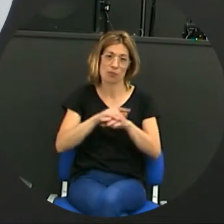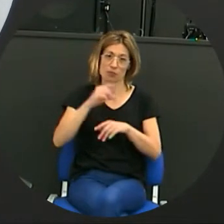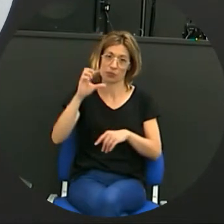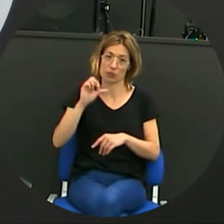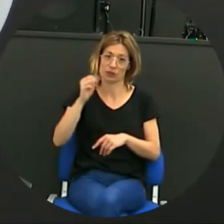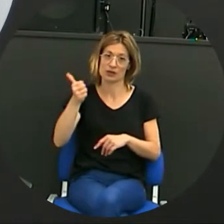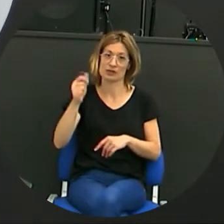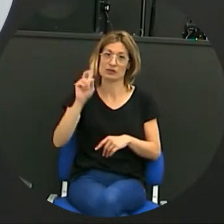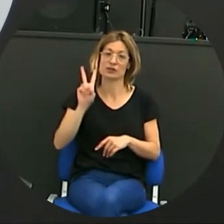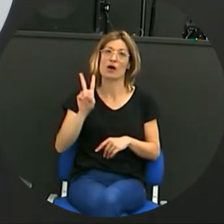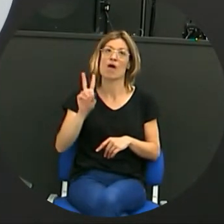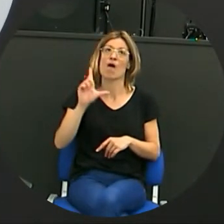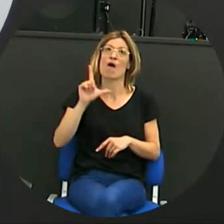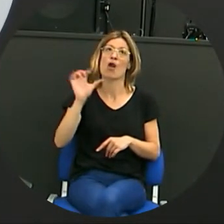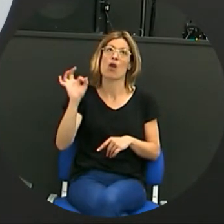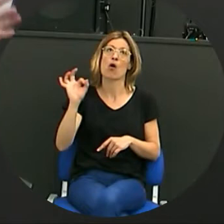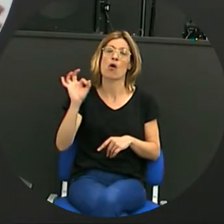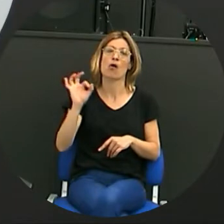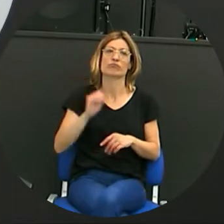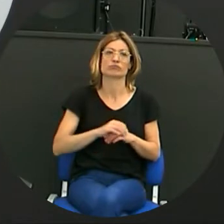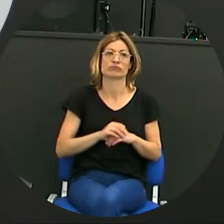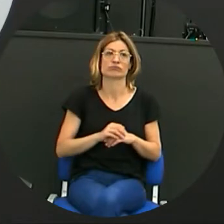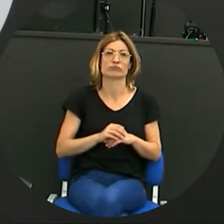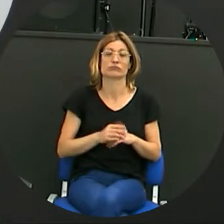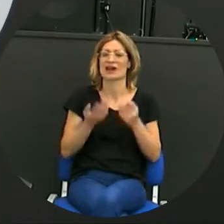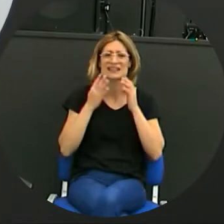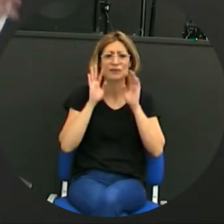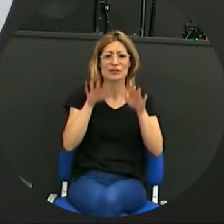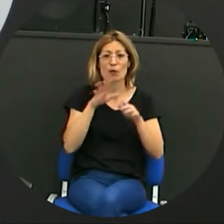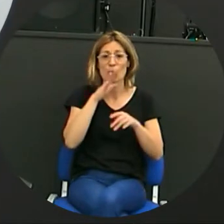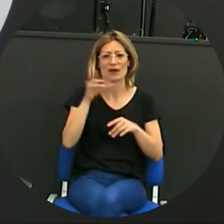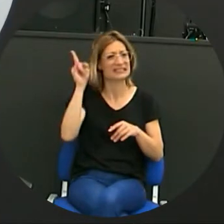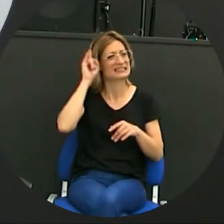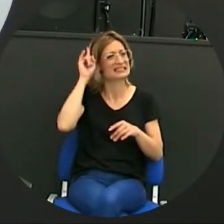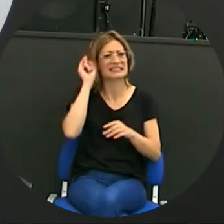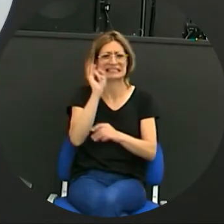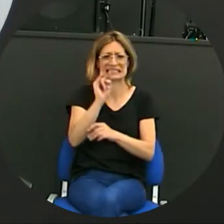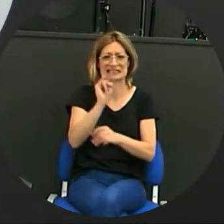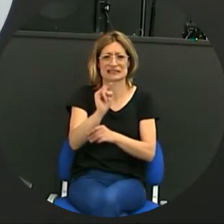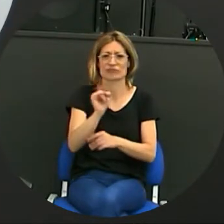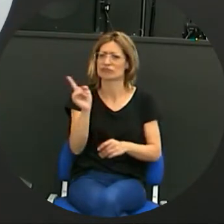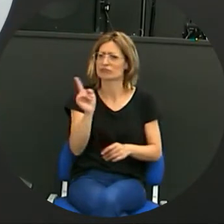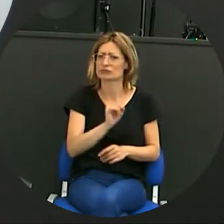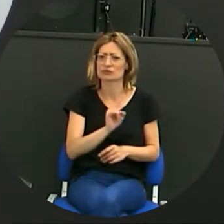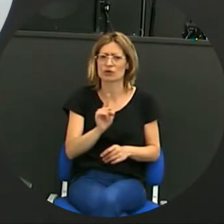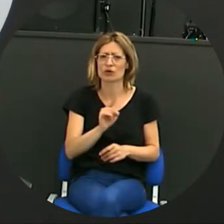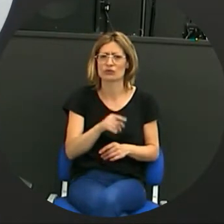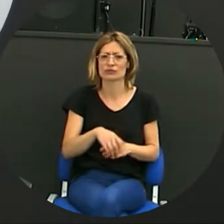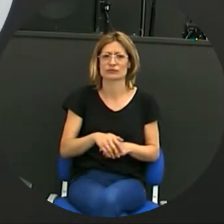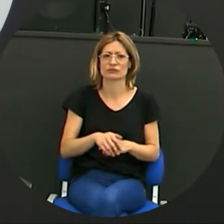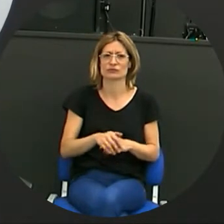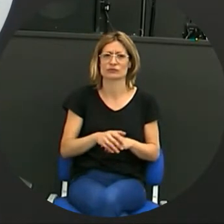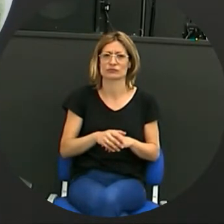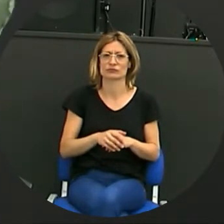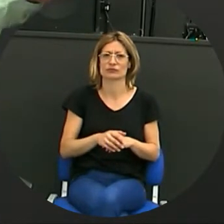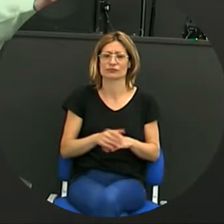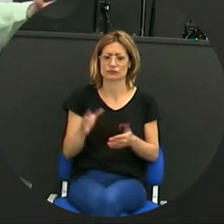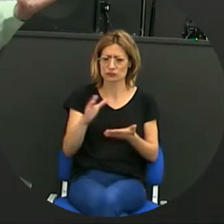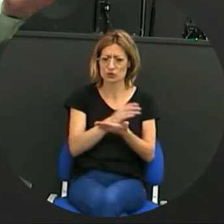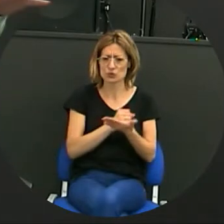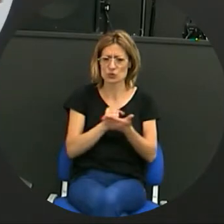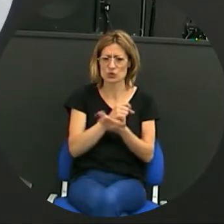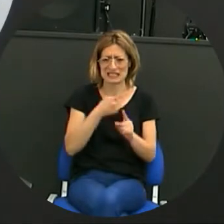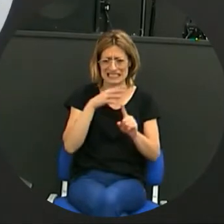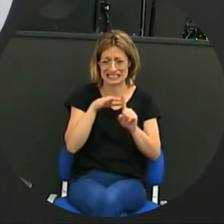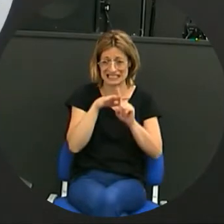engañe el diablo, haciéndote creer la realidad de tu pasado sin la verdad. Todo